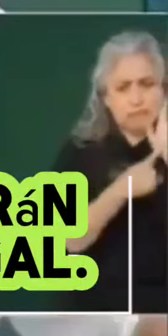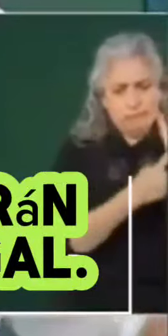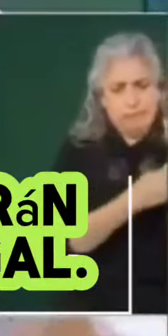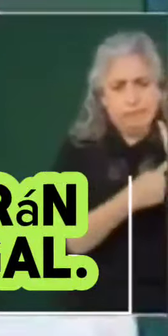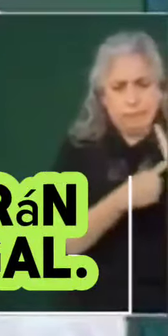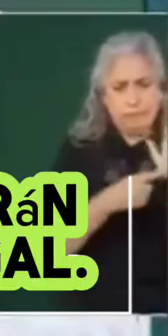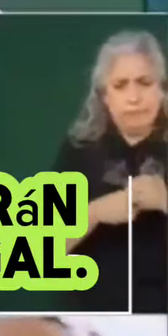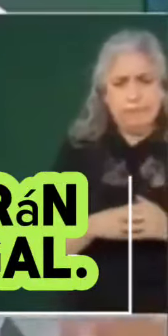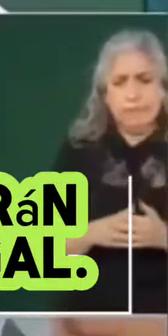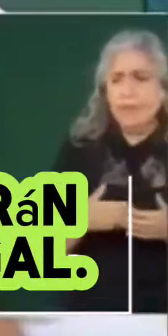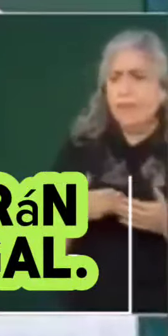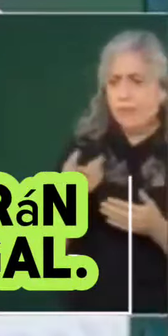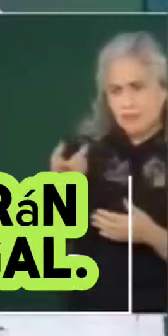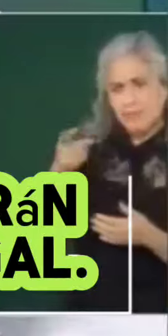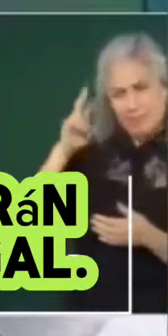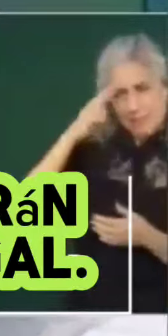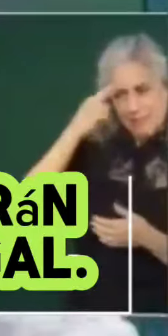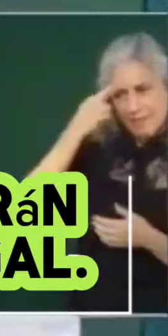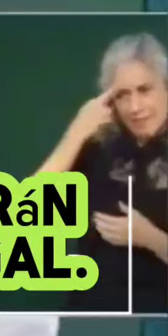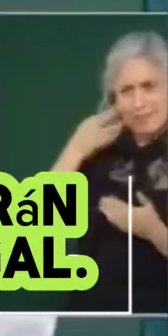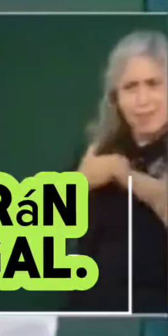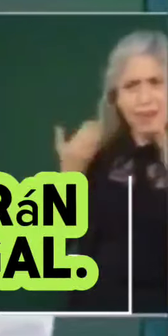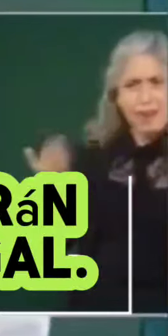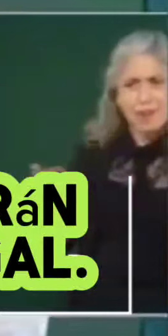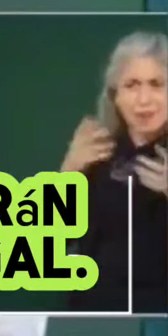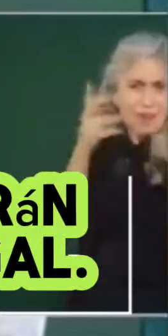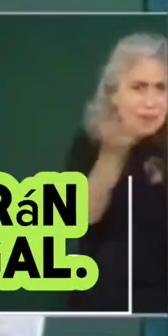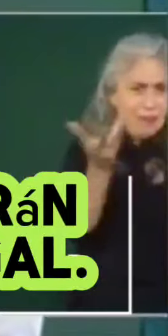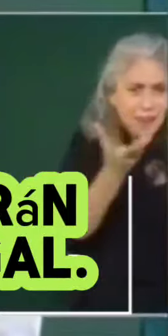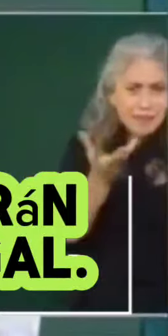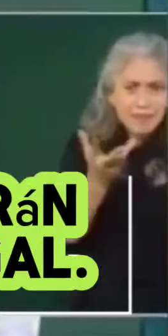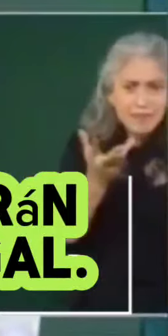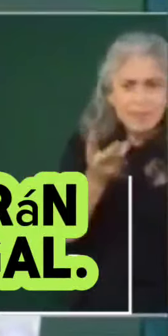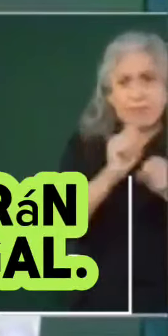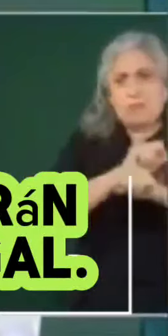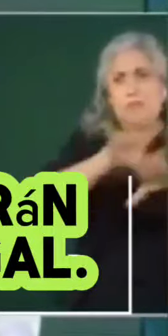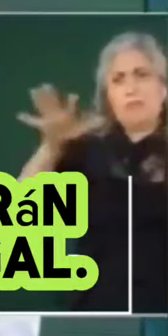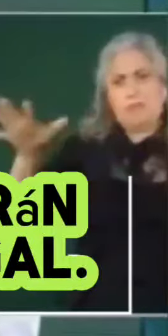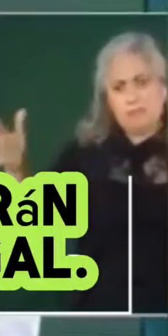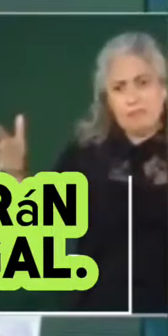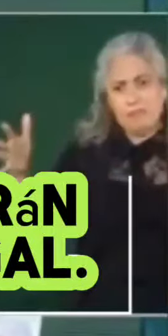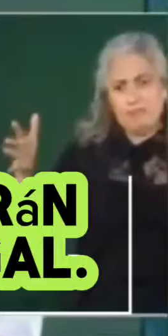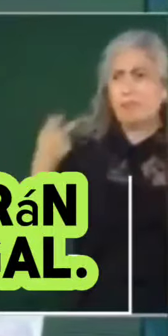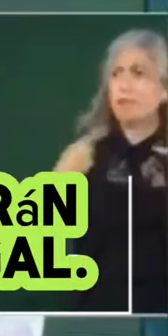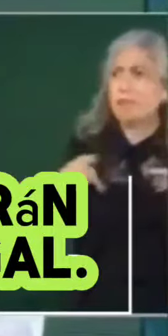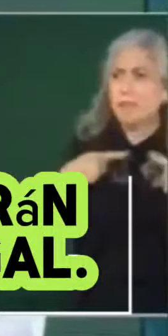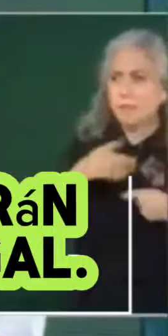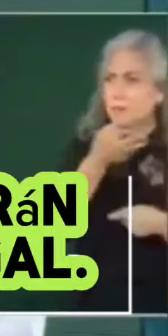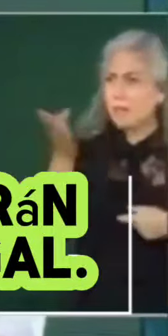ahora la vida pública es cada vez más pública y nos ayuda mucho la gente.